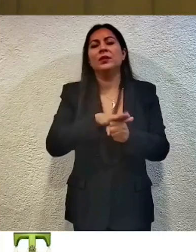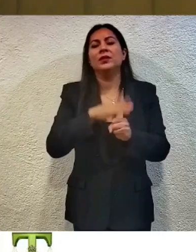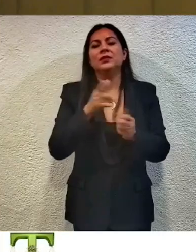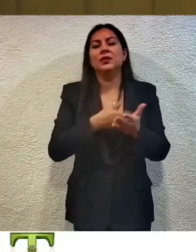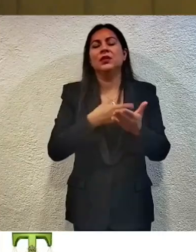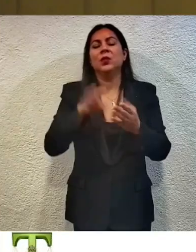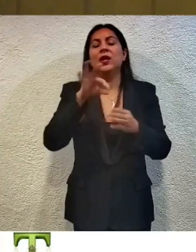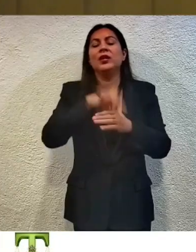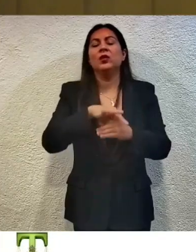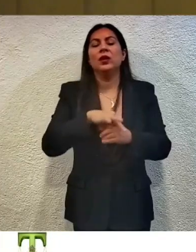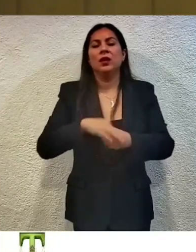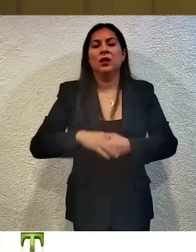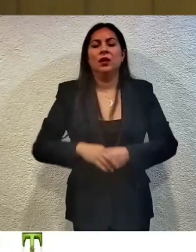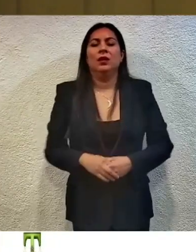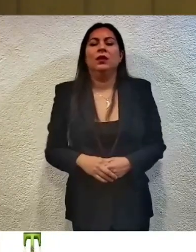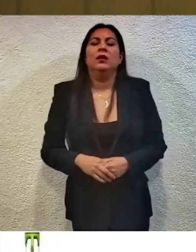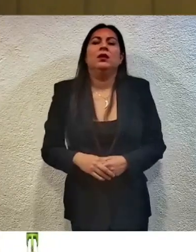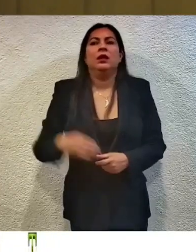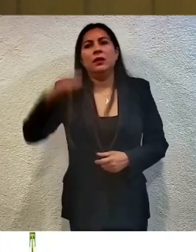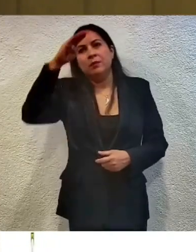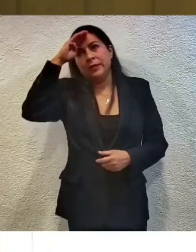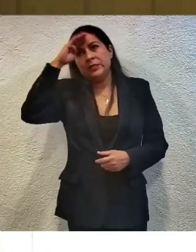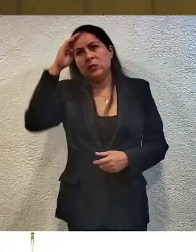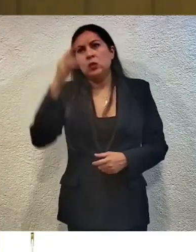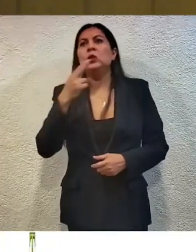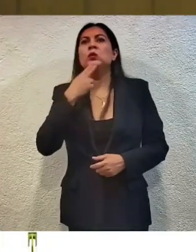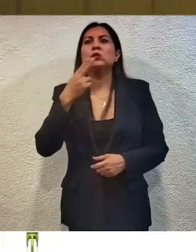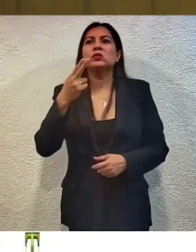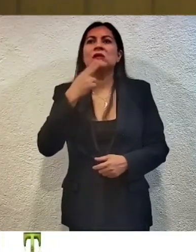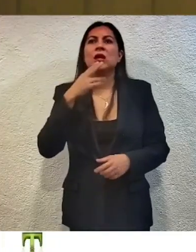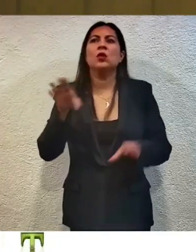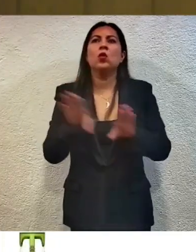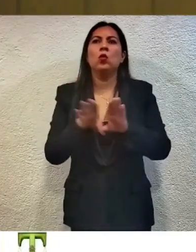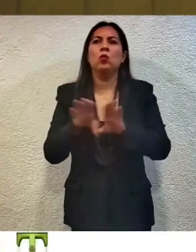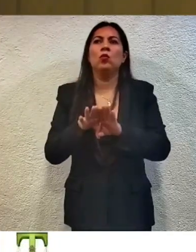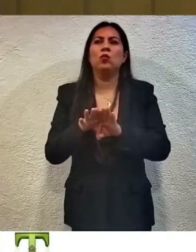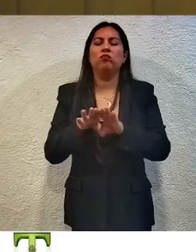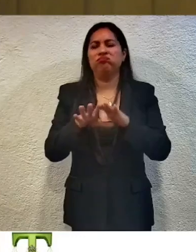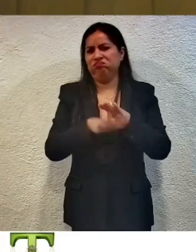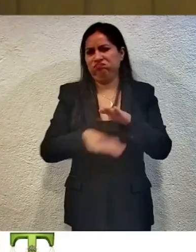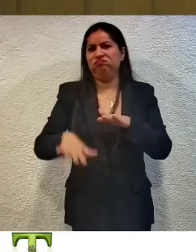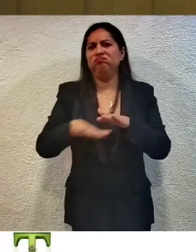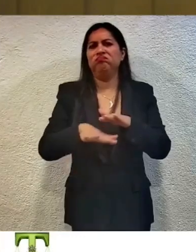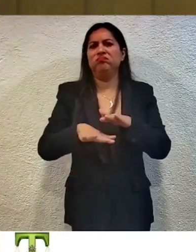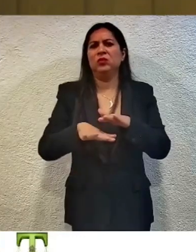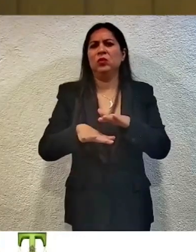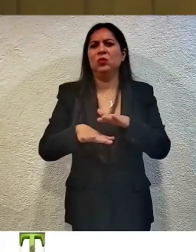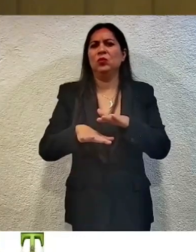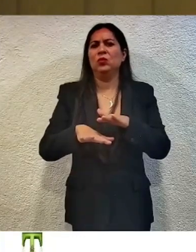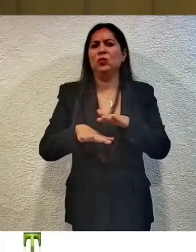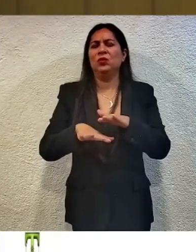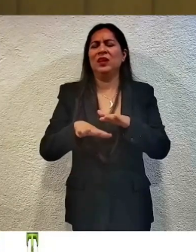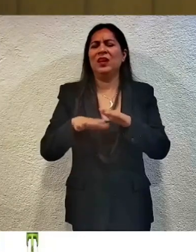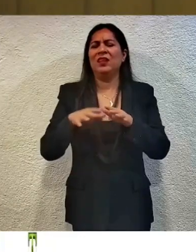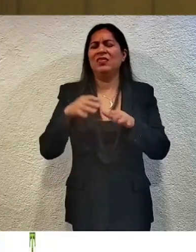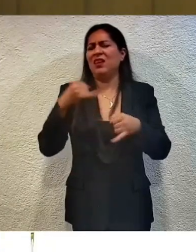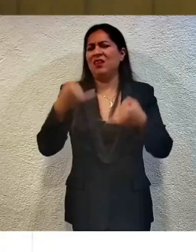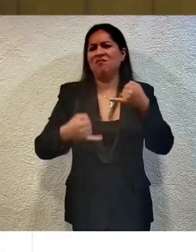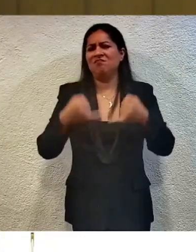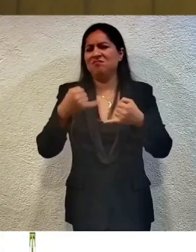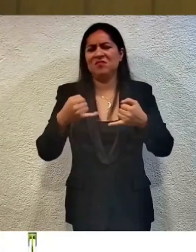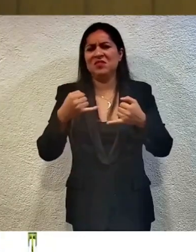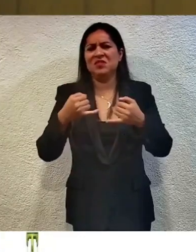electoral, que consideró utilizar como sustento una tesis de jurisprudencia